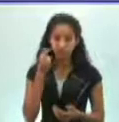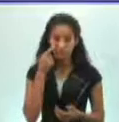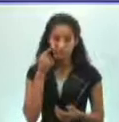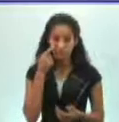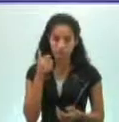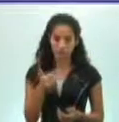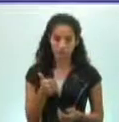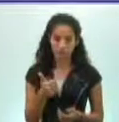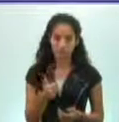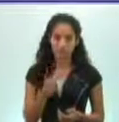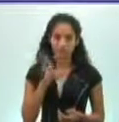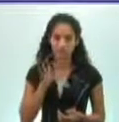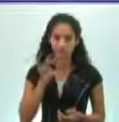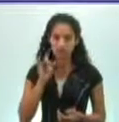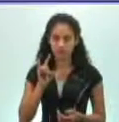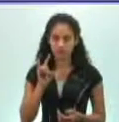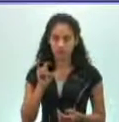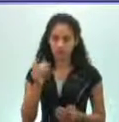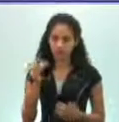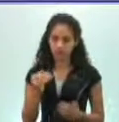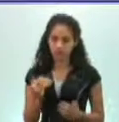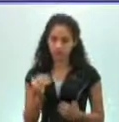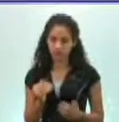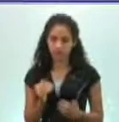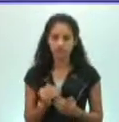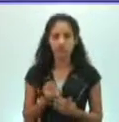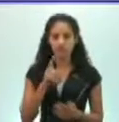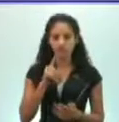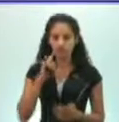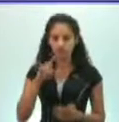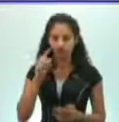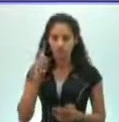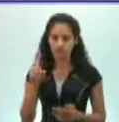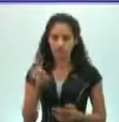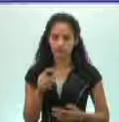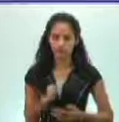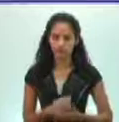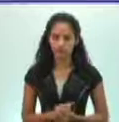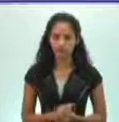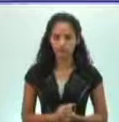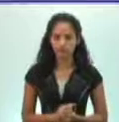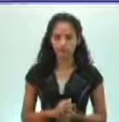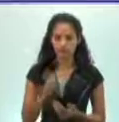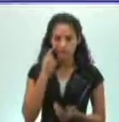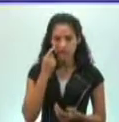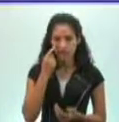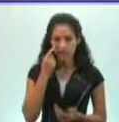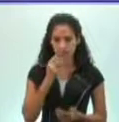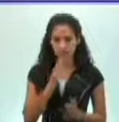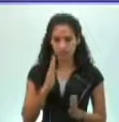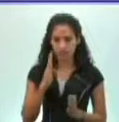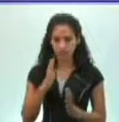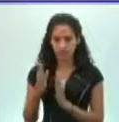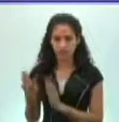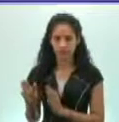Evidentemente, 59 es menor que 191. Vamos al inciso B.